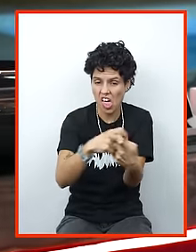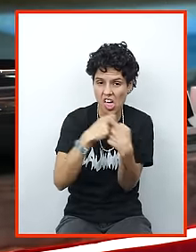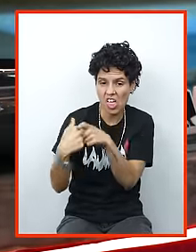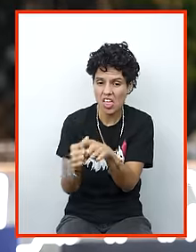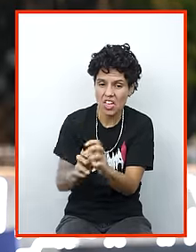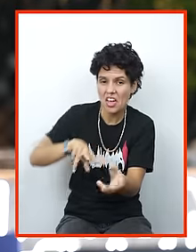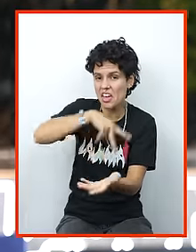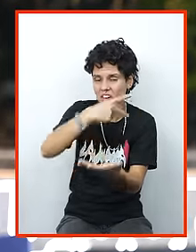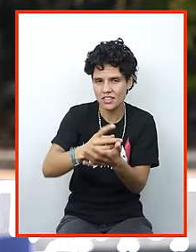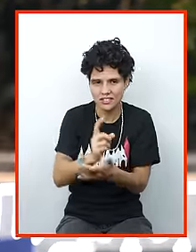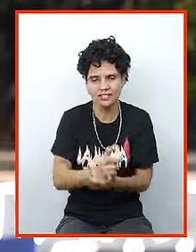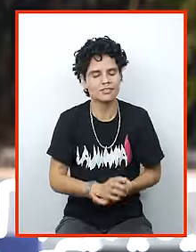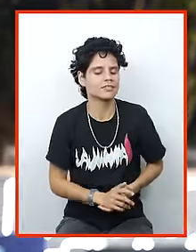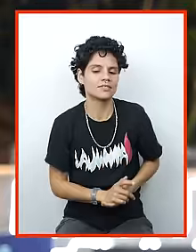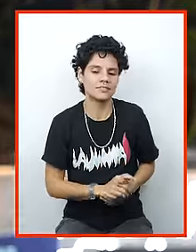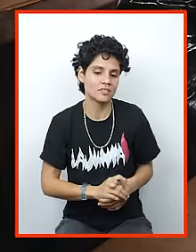¿No?